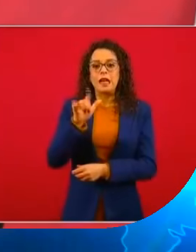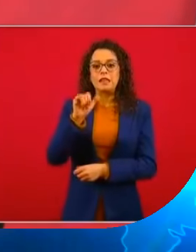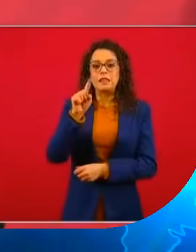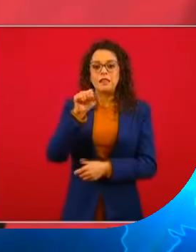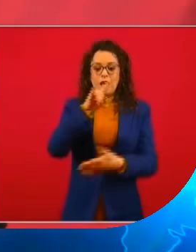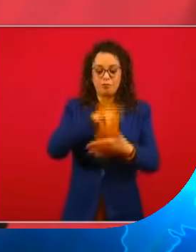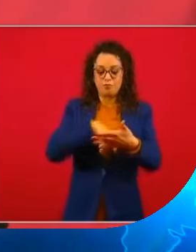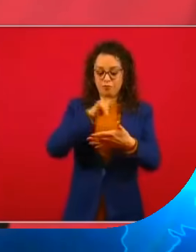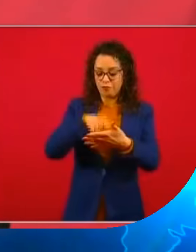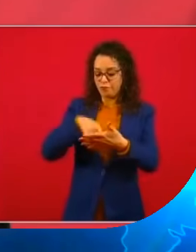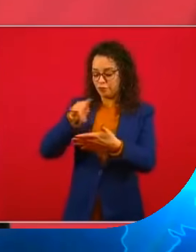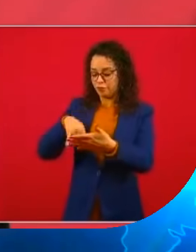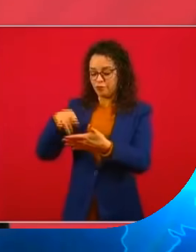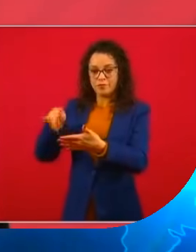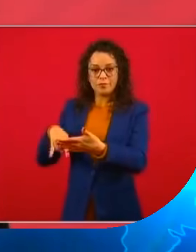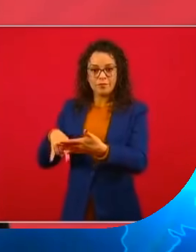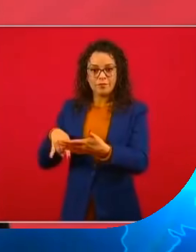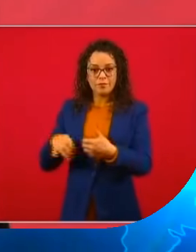y tenía las llamadas